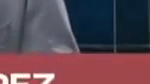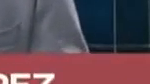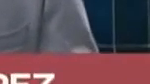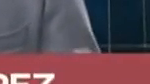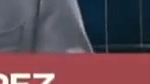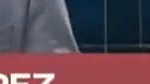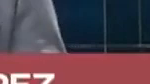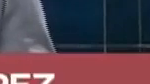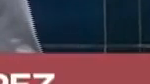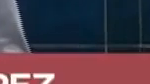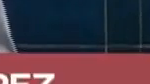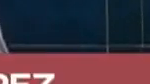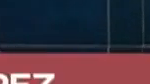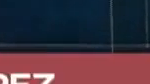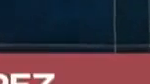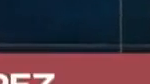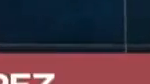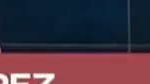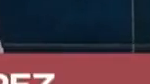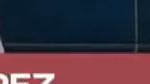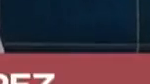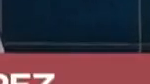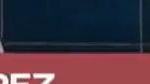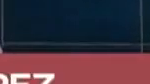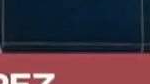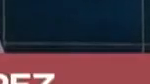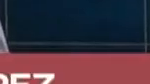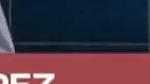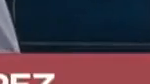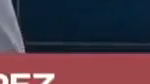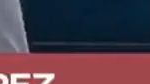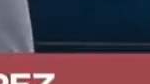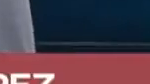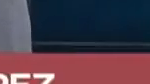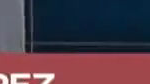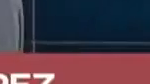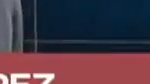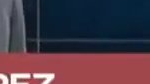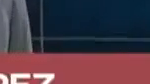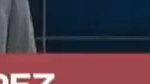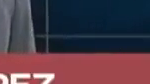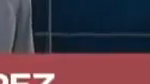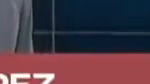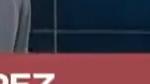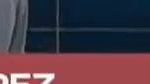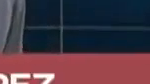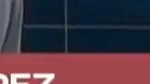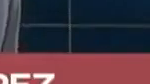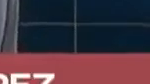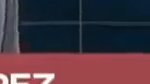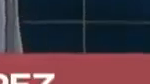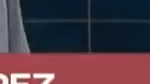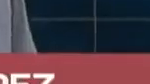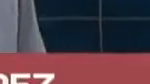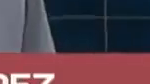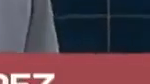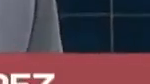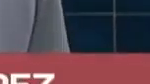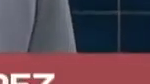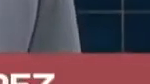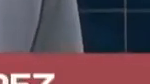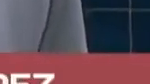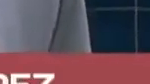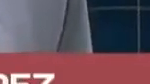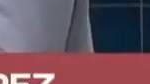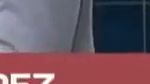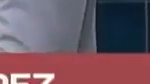Ministerio Público aquí en Parque Carabobo. El fiscal general de la República, Tarek William Saab, explicaba una trama de conspiración continuada. Son